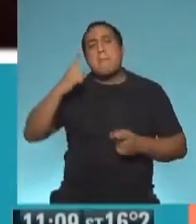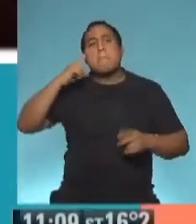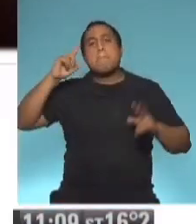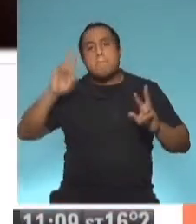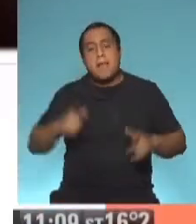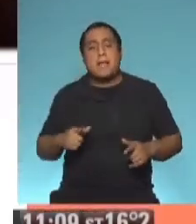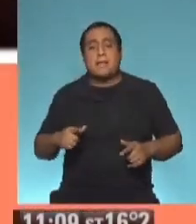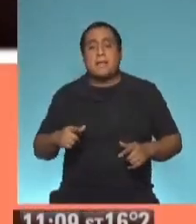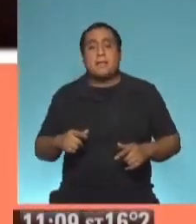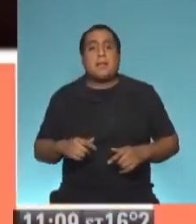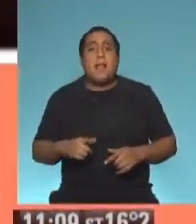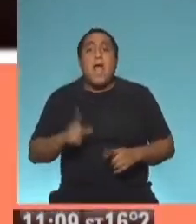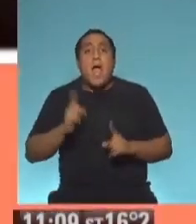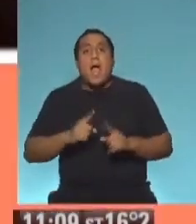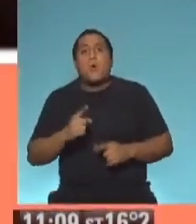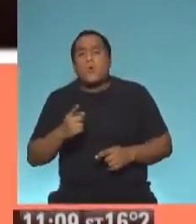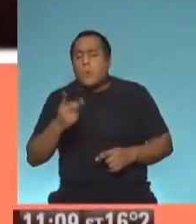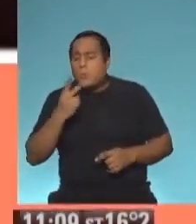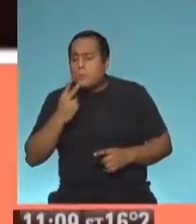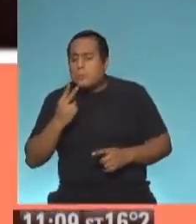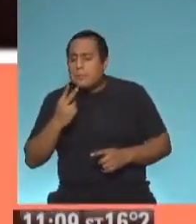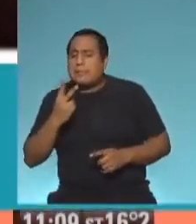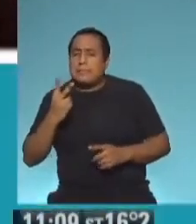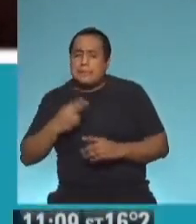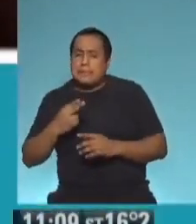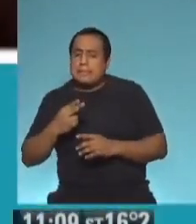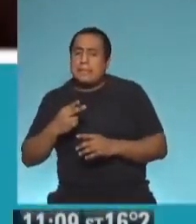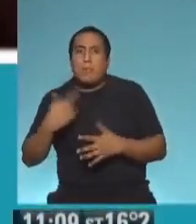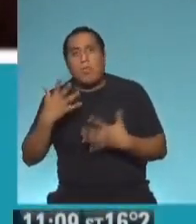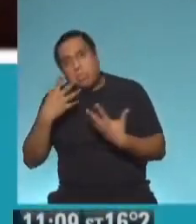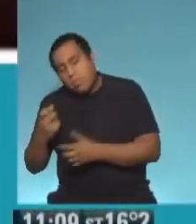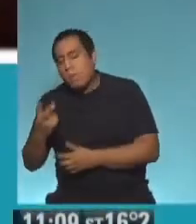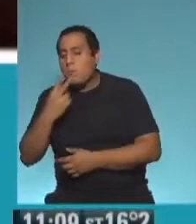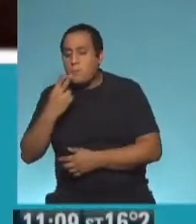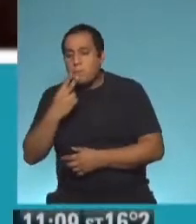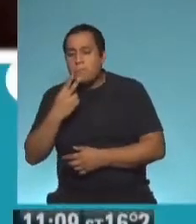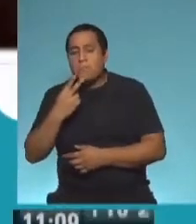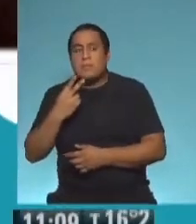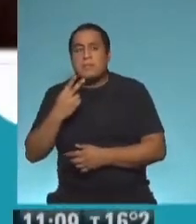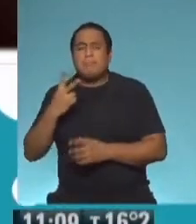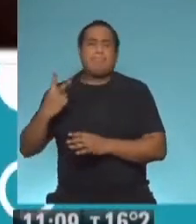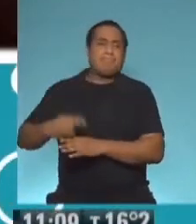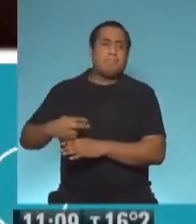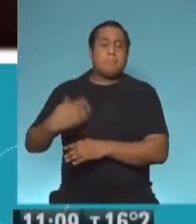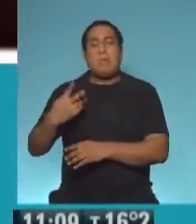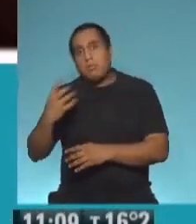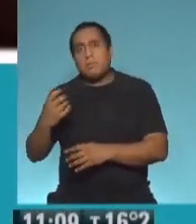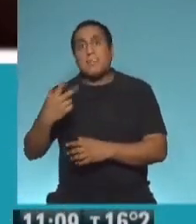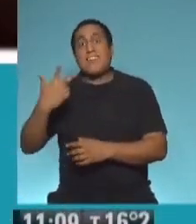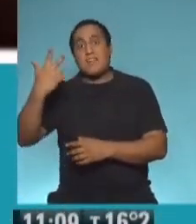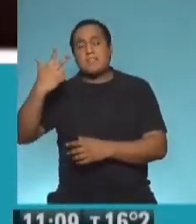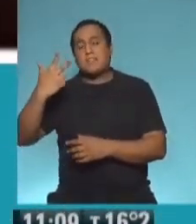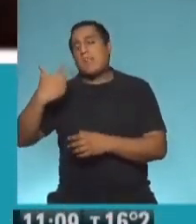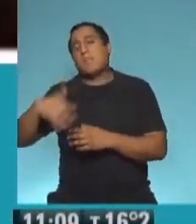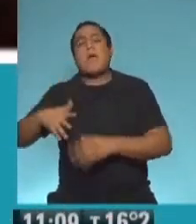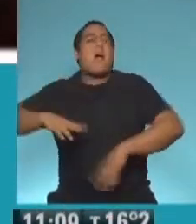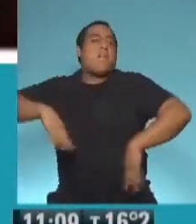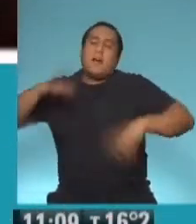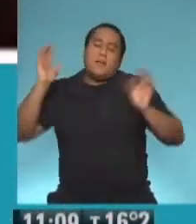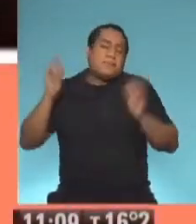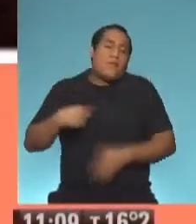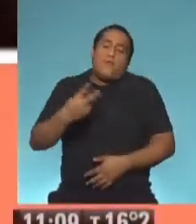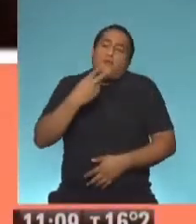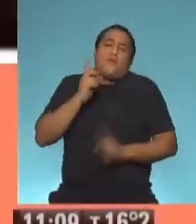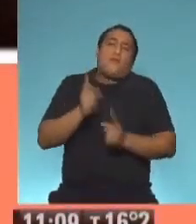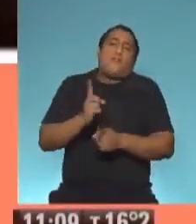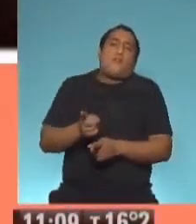deja después del tercer intento, o sea que esos no tienen que ser elementos para no intentarlo. Y después conocer algunos temas,